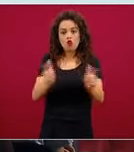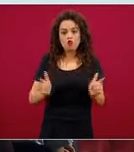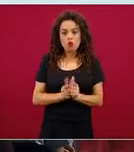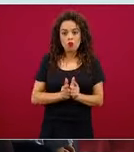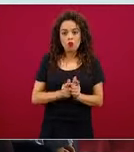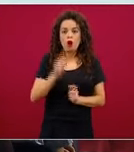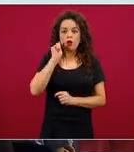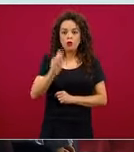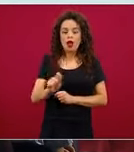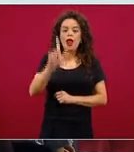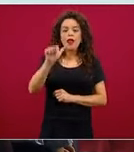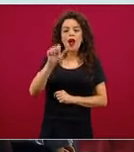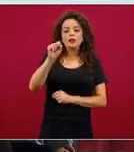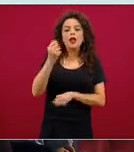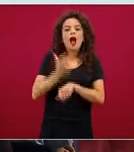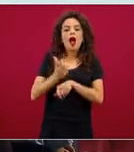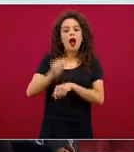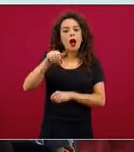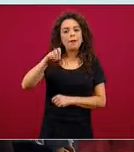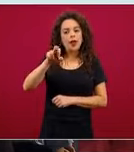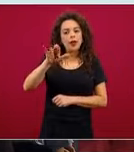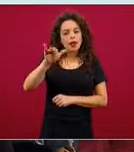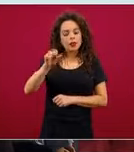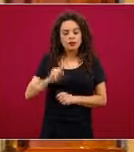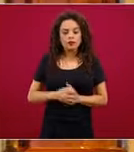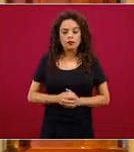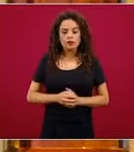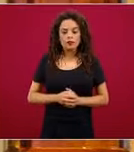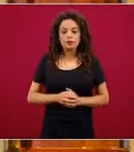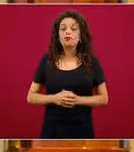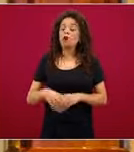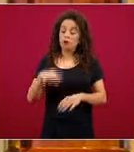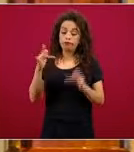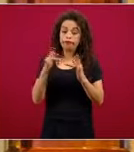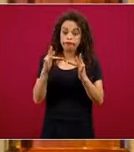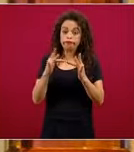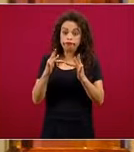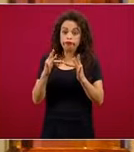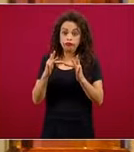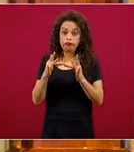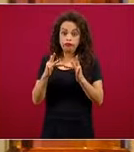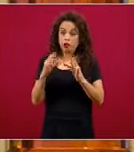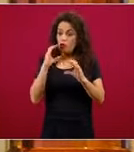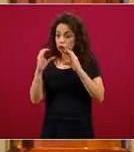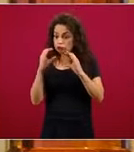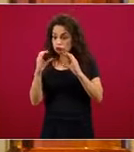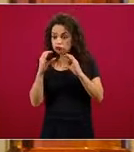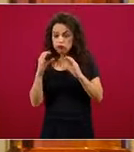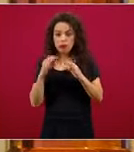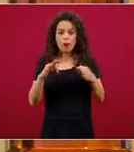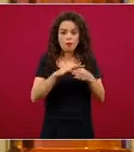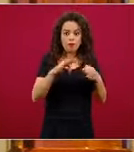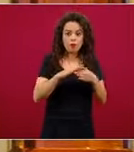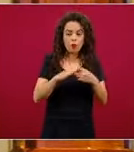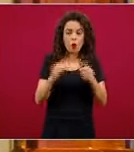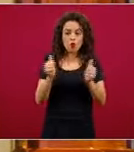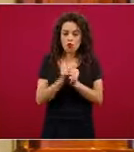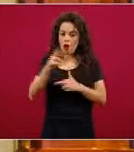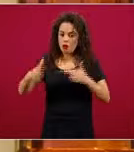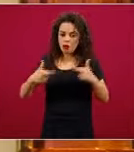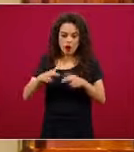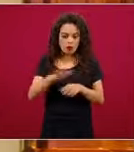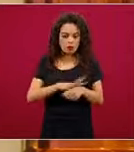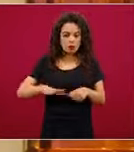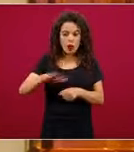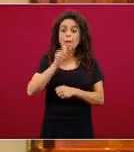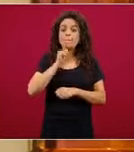y estamos colaborando constantemente, en comunicación constante con toda la región, incluyendo Estados Unidos y Canadá, para